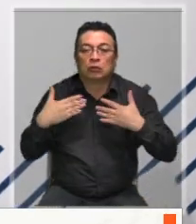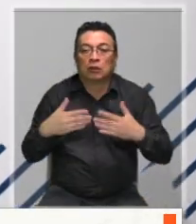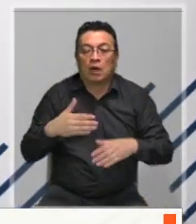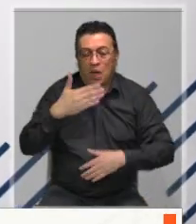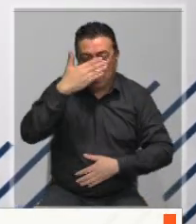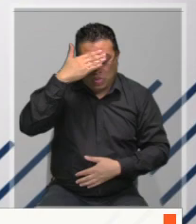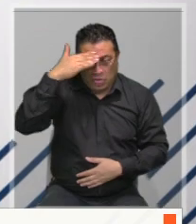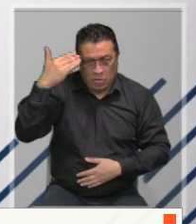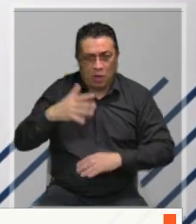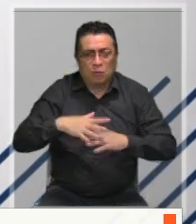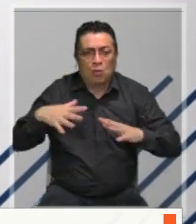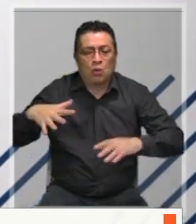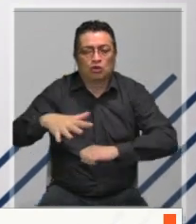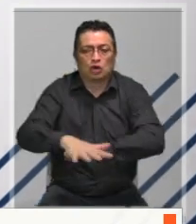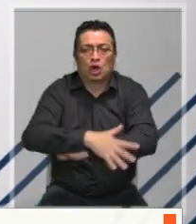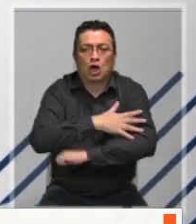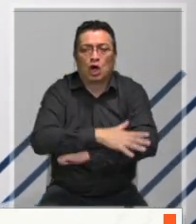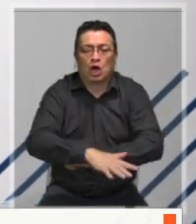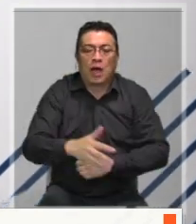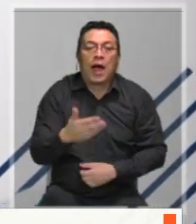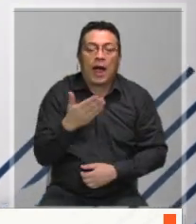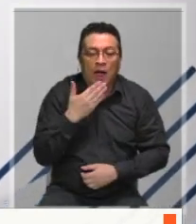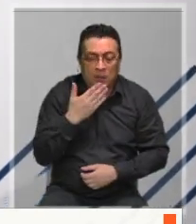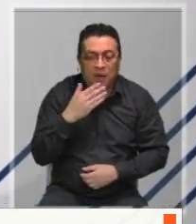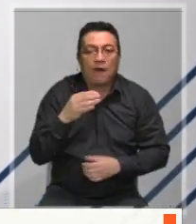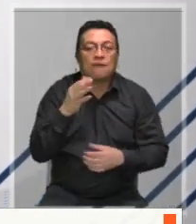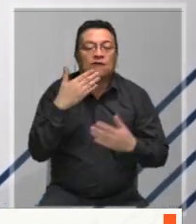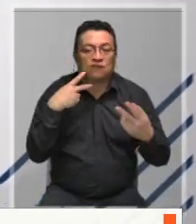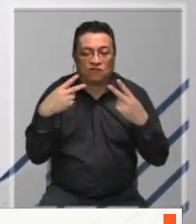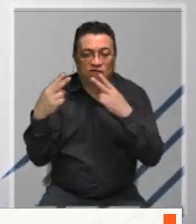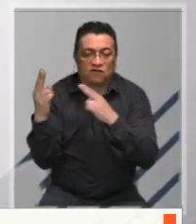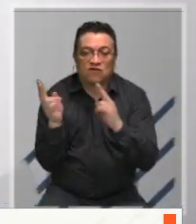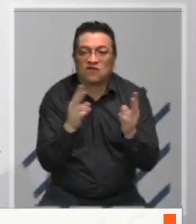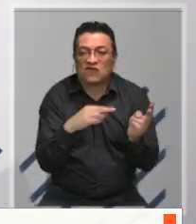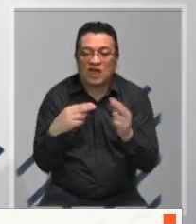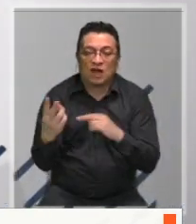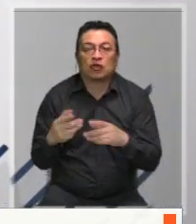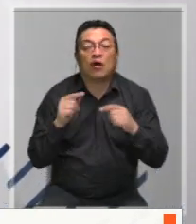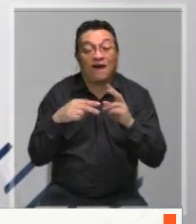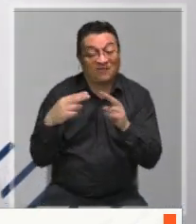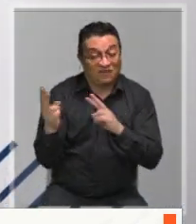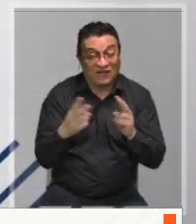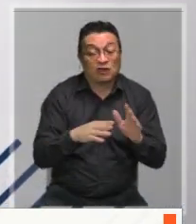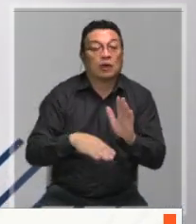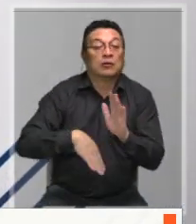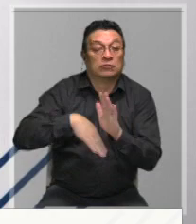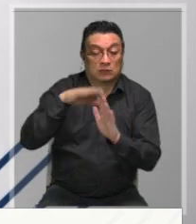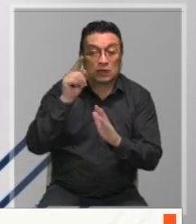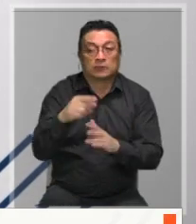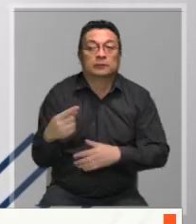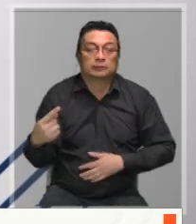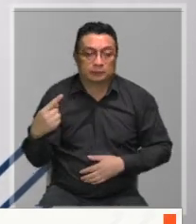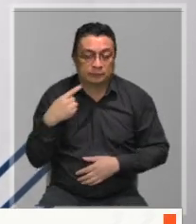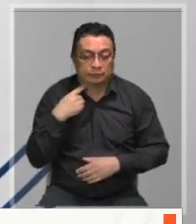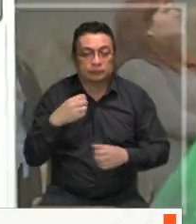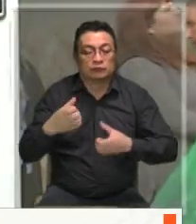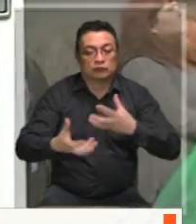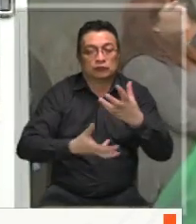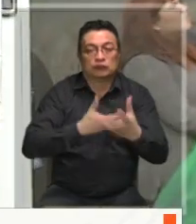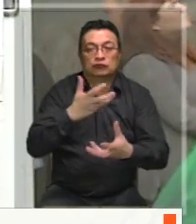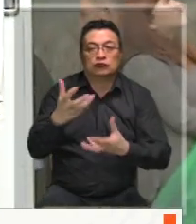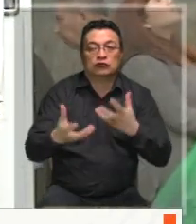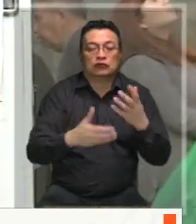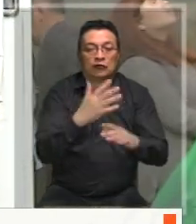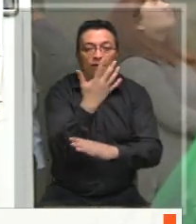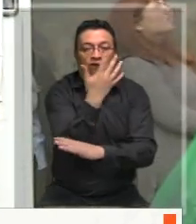altas en la costa y además con la presencia del viento. El viento es el principal factor que propaga los incendios forestales.